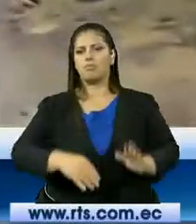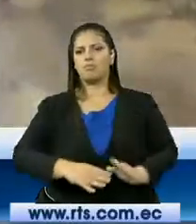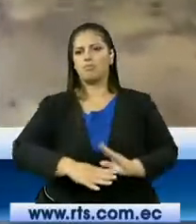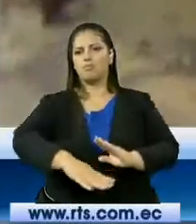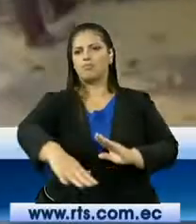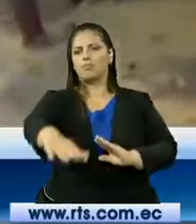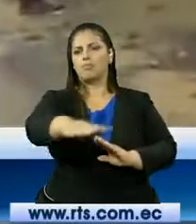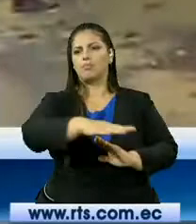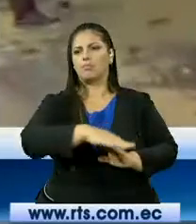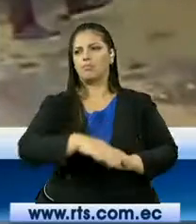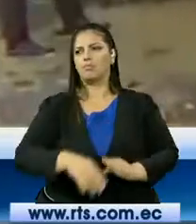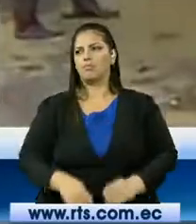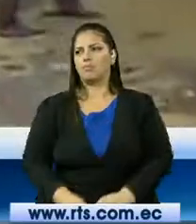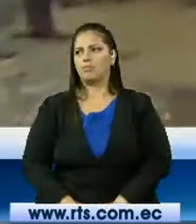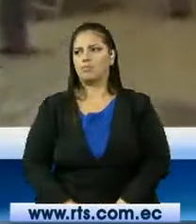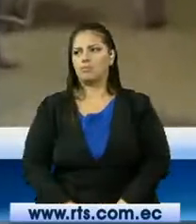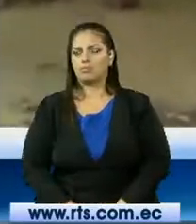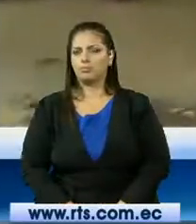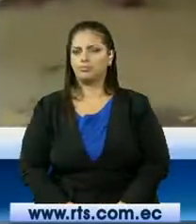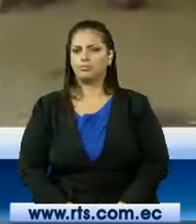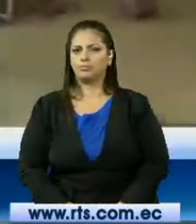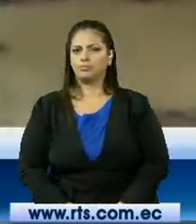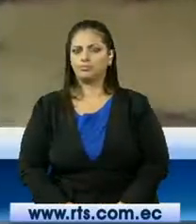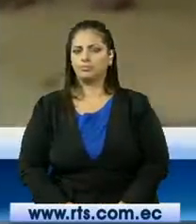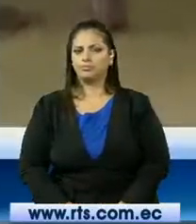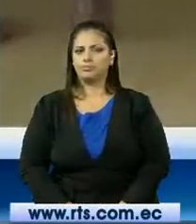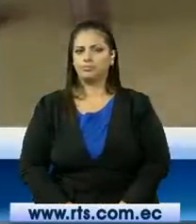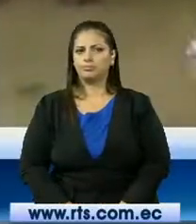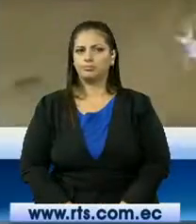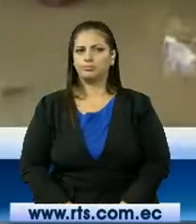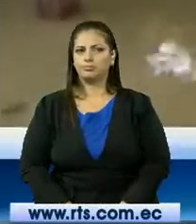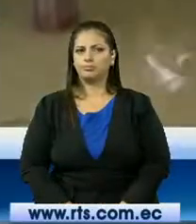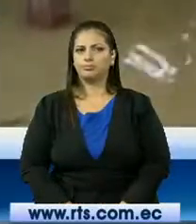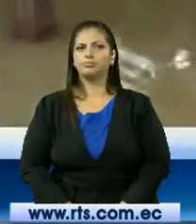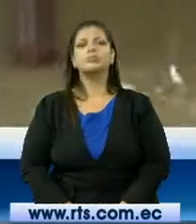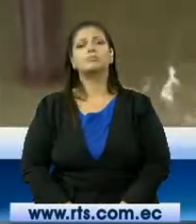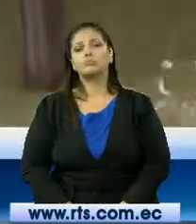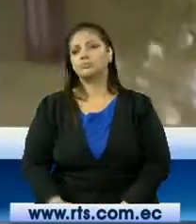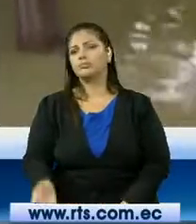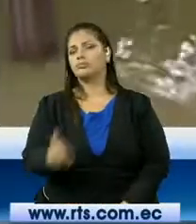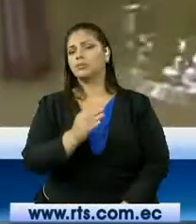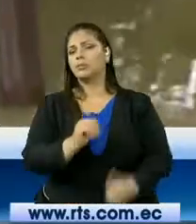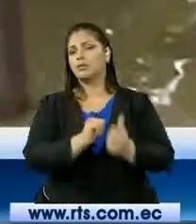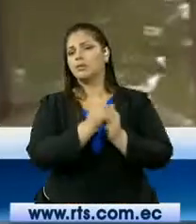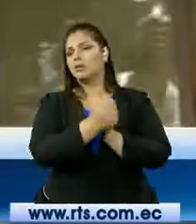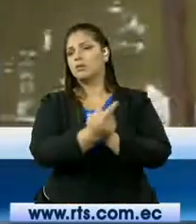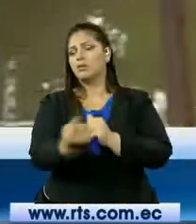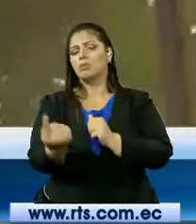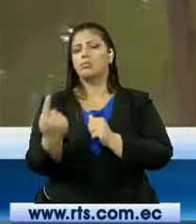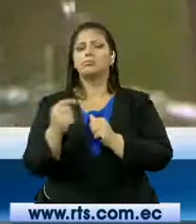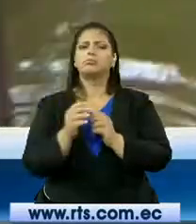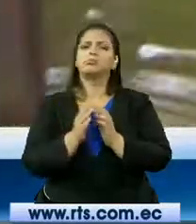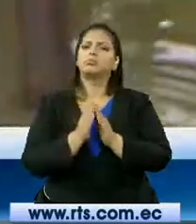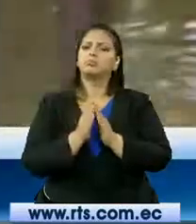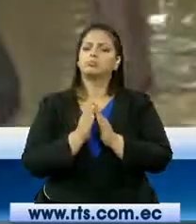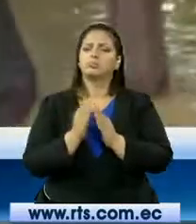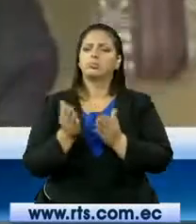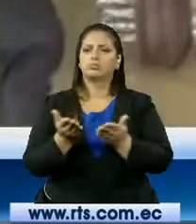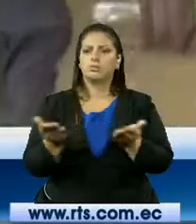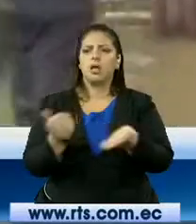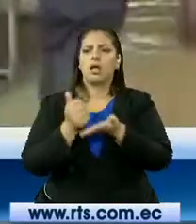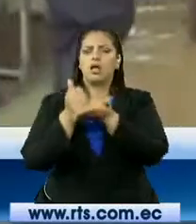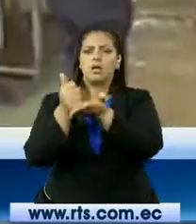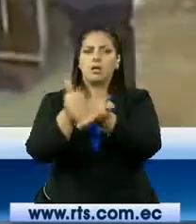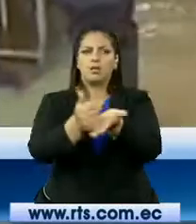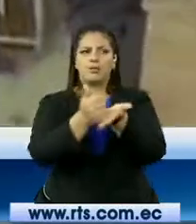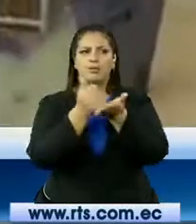hablando ya de obra que les compete a cada morador, a cada propietario de su vivienda. pero en todo caso, como nos han manifestado,